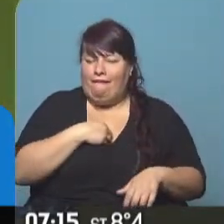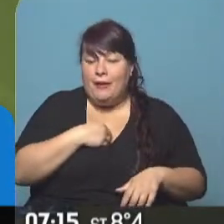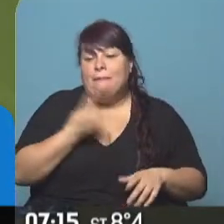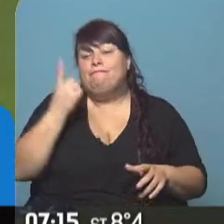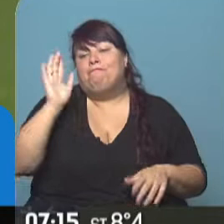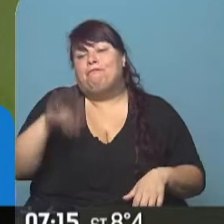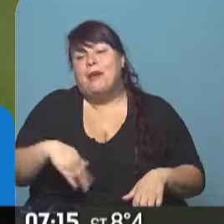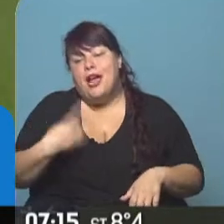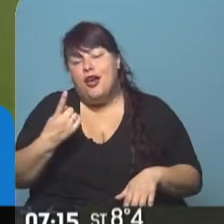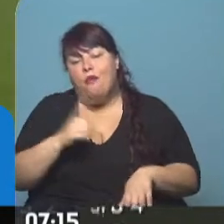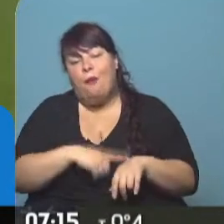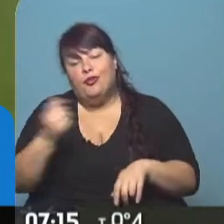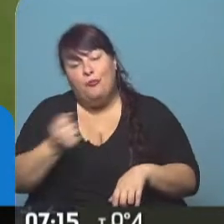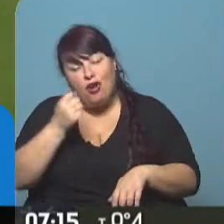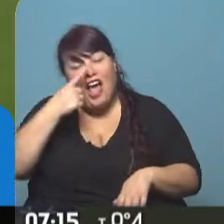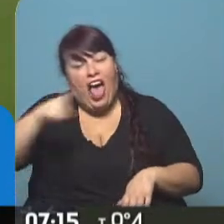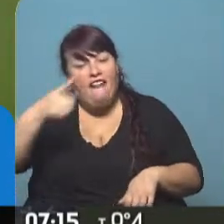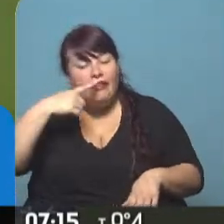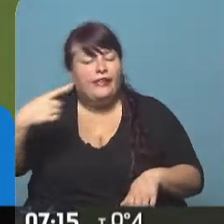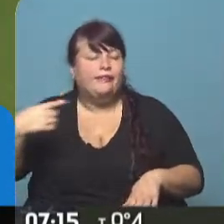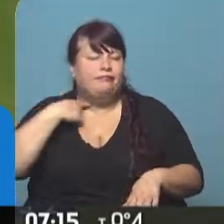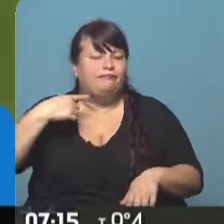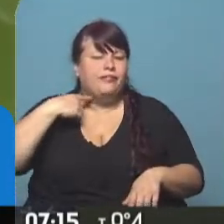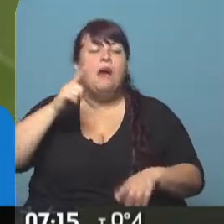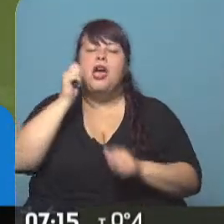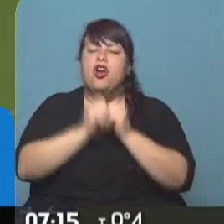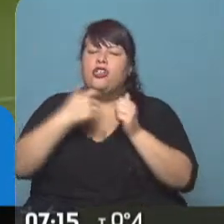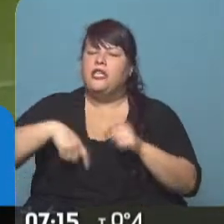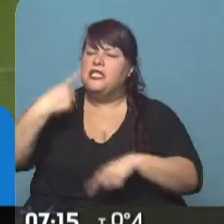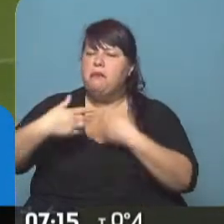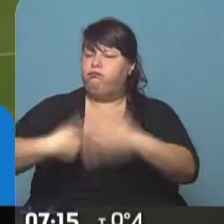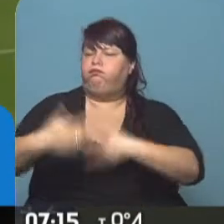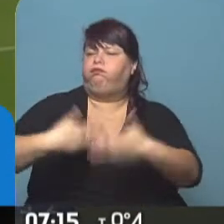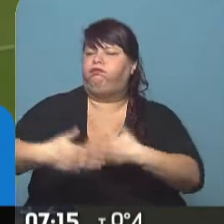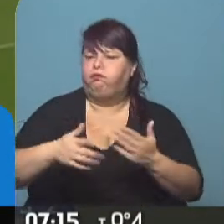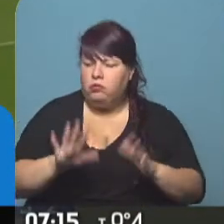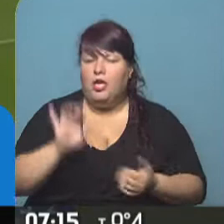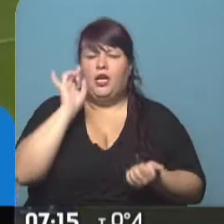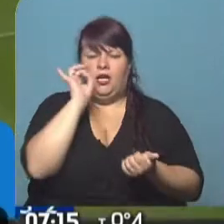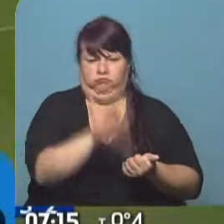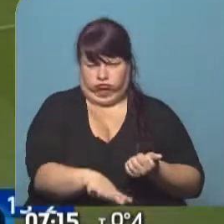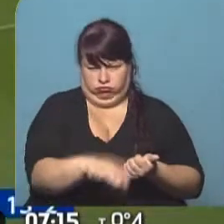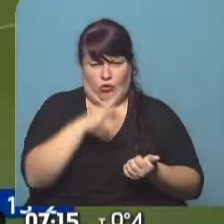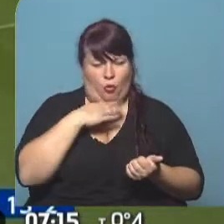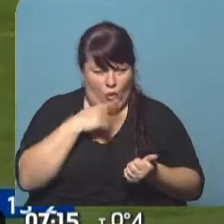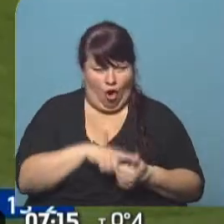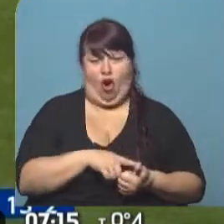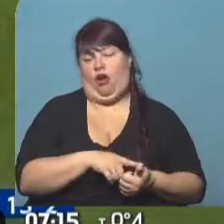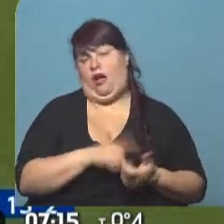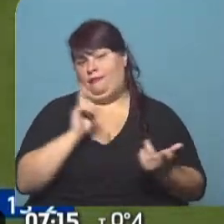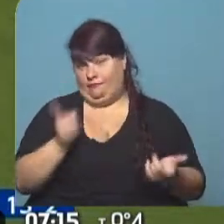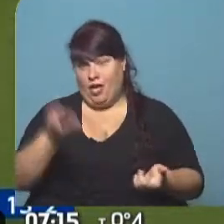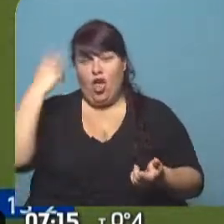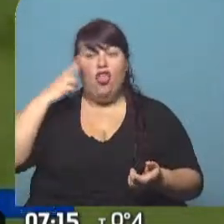en los momentos decisivos, en las finales. Pero Central siempre avanza. Ha eliminado ya a Boca, sin ir más lejos,